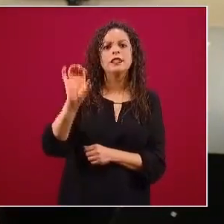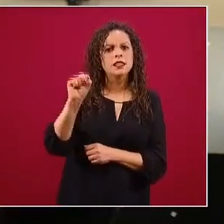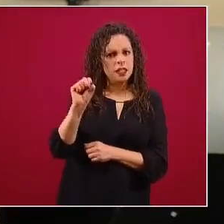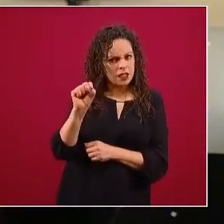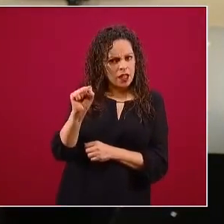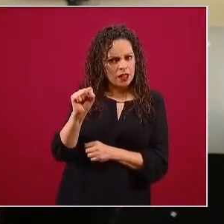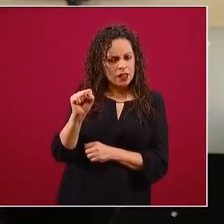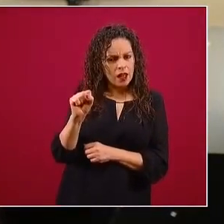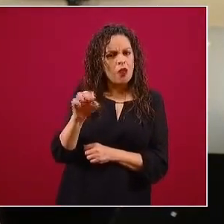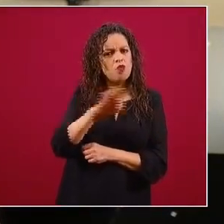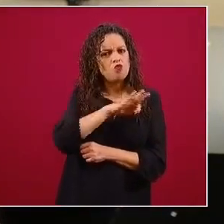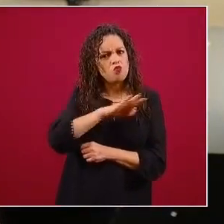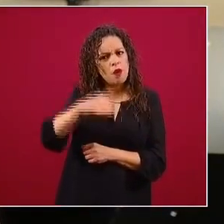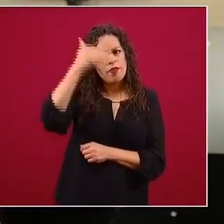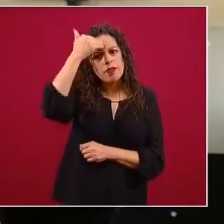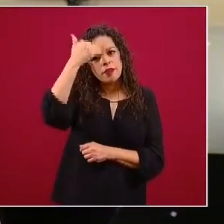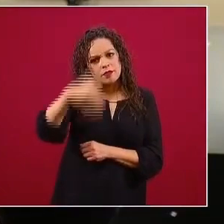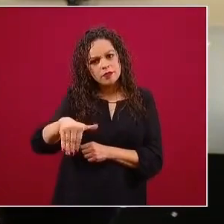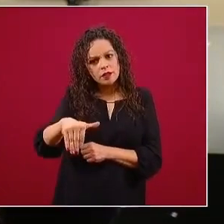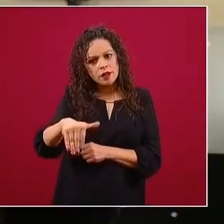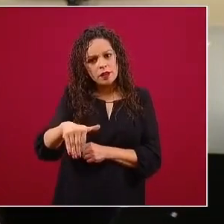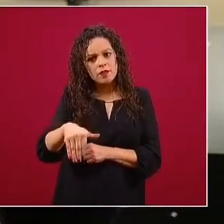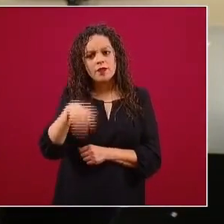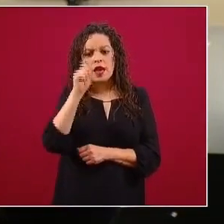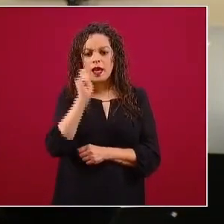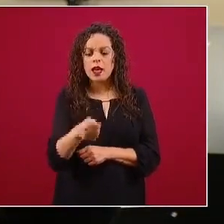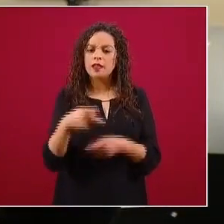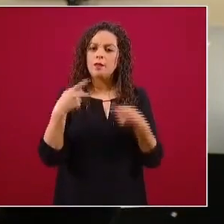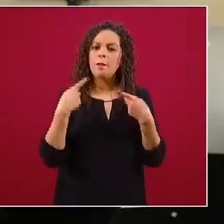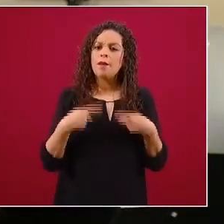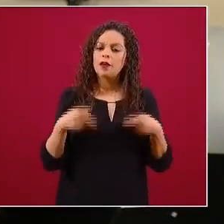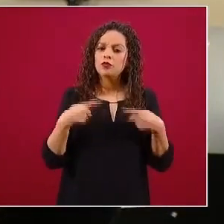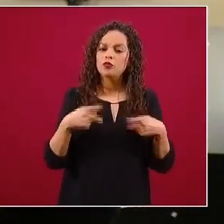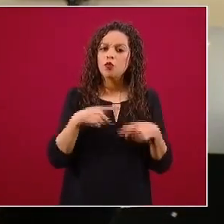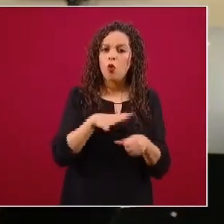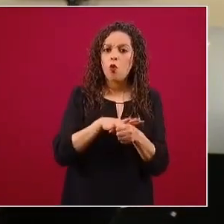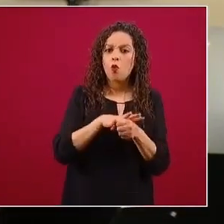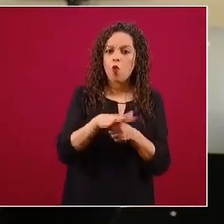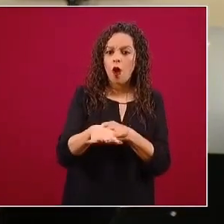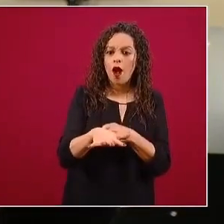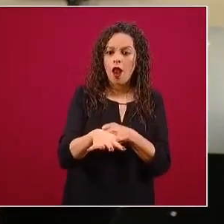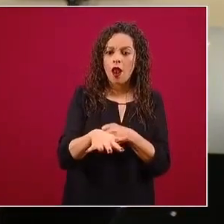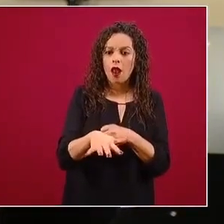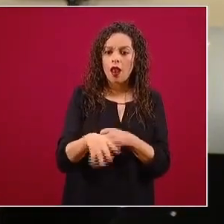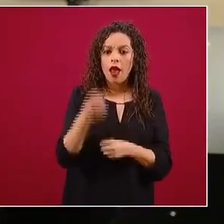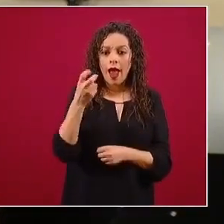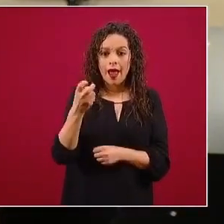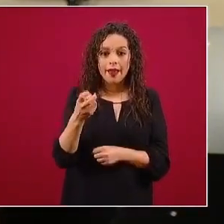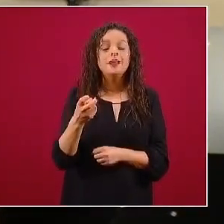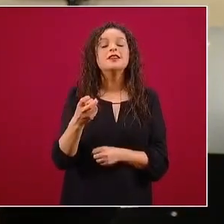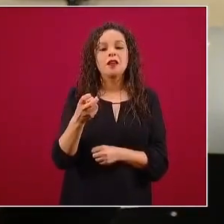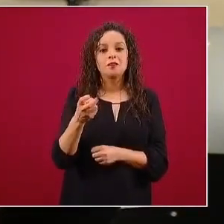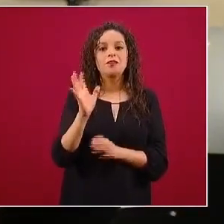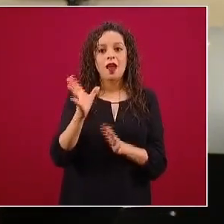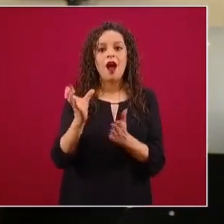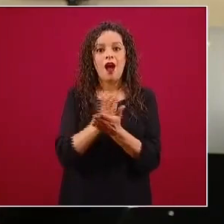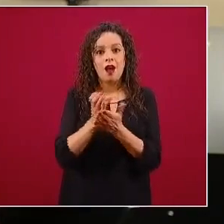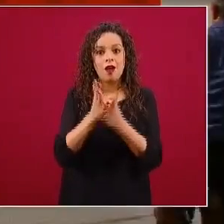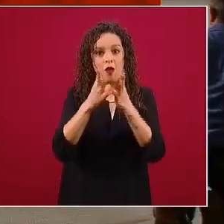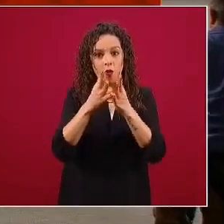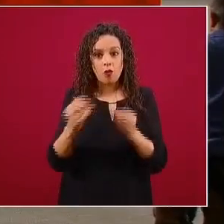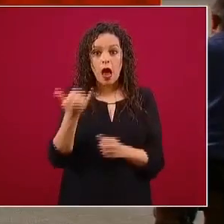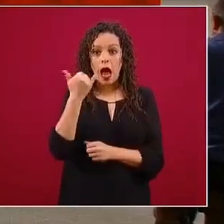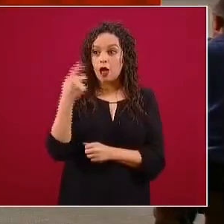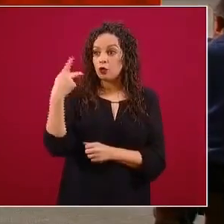¿Podemos saber qué personas y qué comorbilidades son las que en las que se están recuperando las personas y en qué